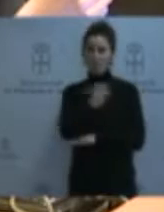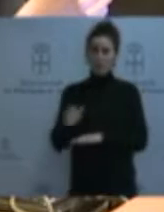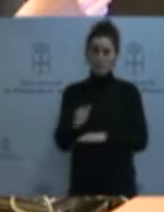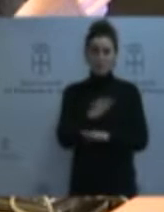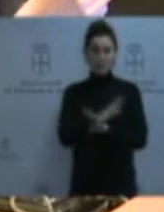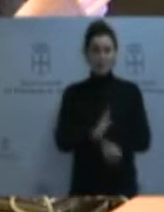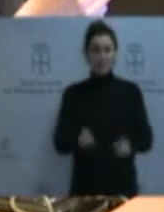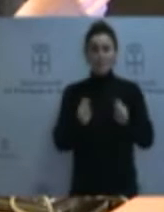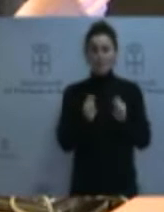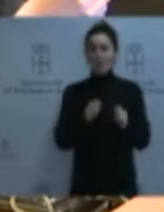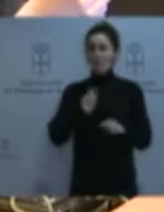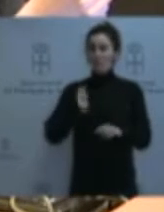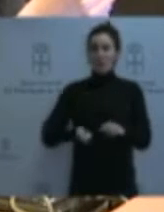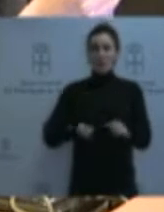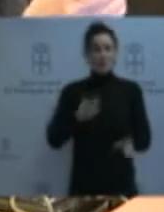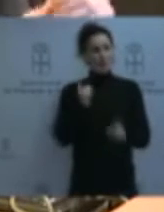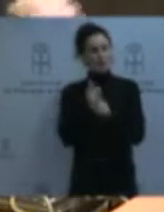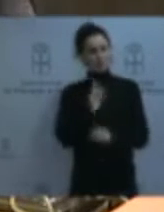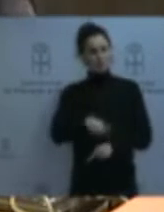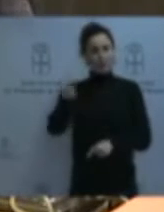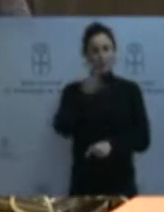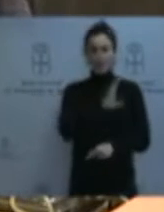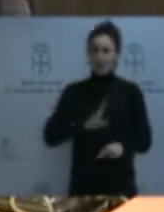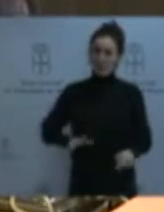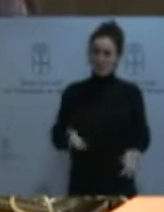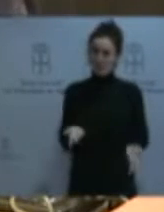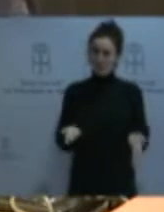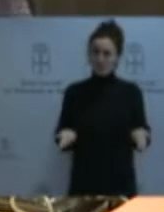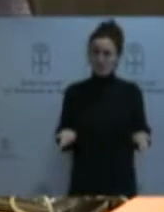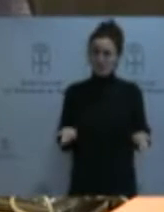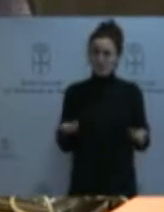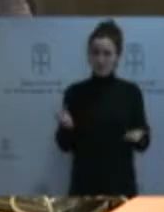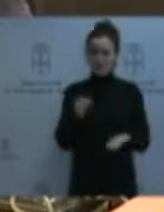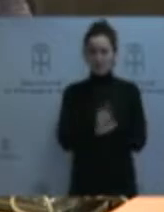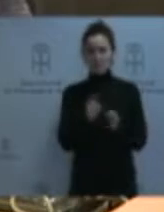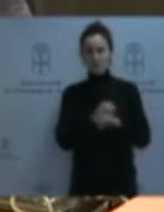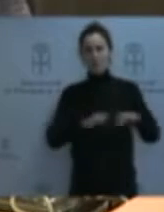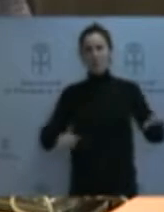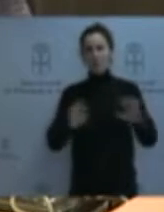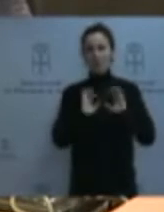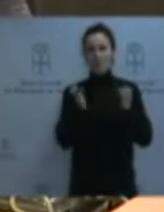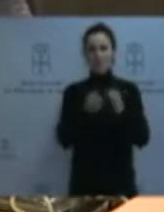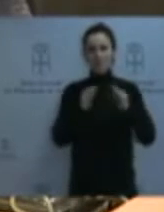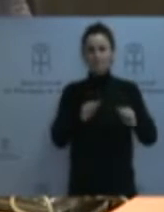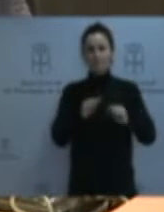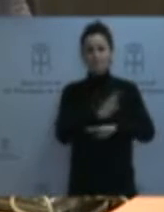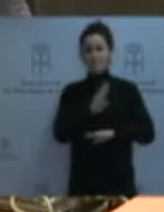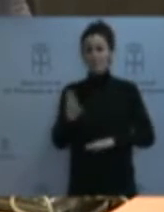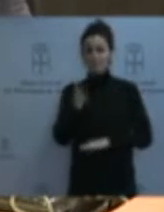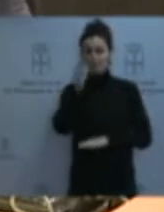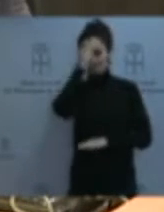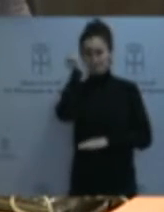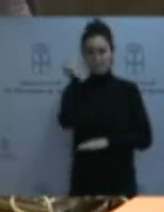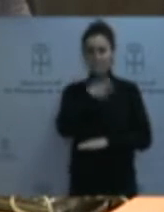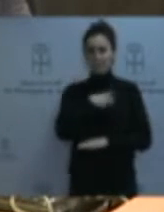las reiteradas sentencias condenatorias en materia de interinidad, y por otra porque hay un nuevo juego de mayorías que el Gobierno del Partido Popular no puede obviar, porque ahora